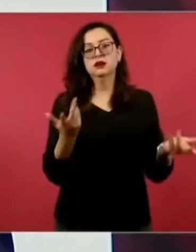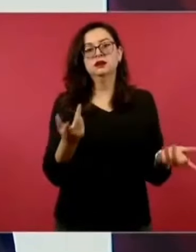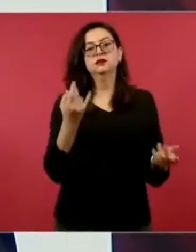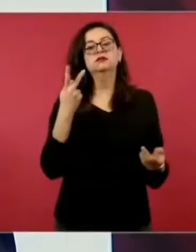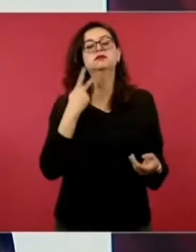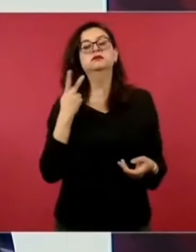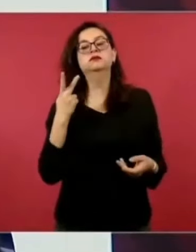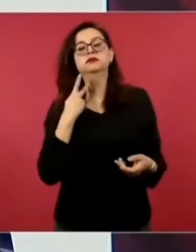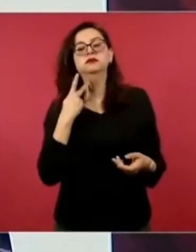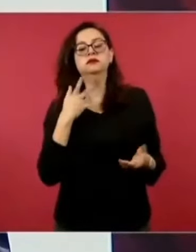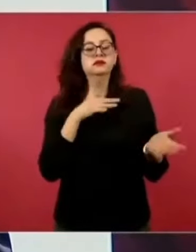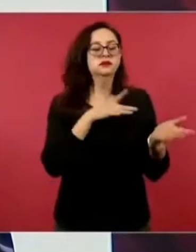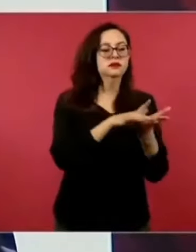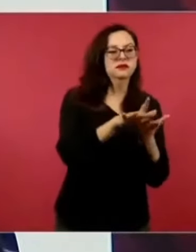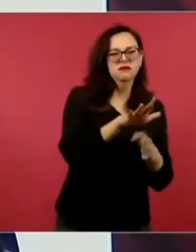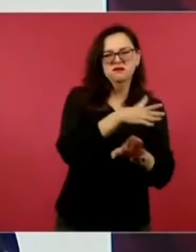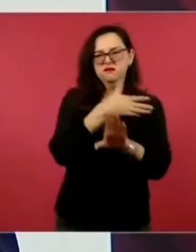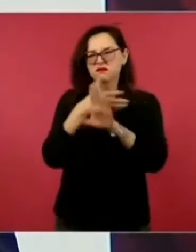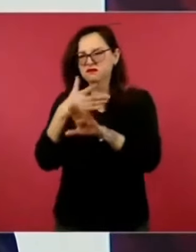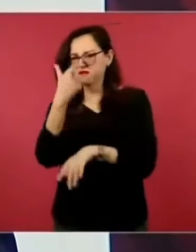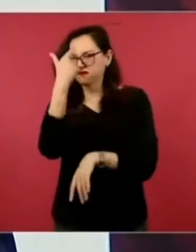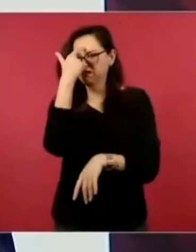política ideológica